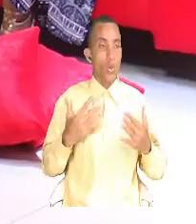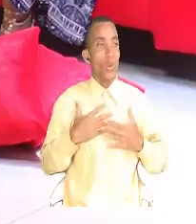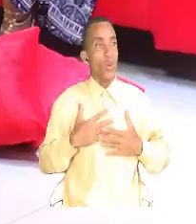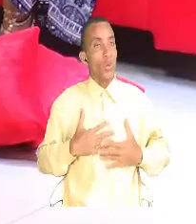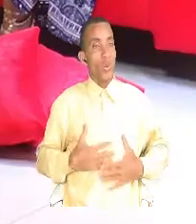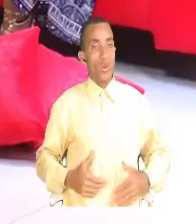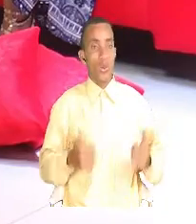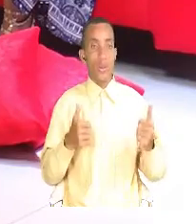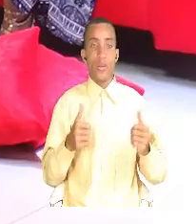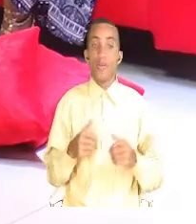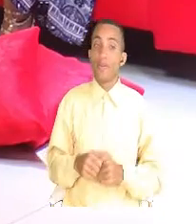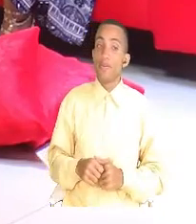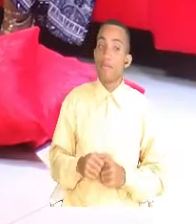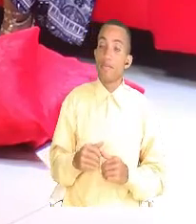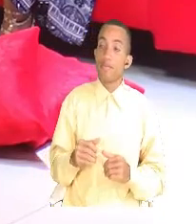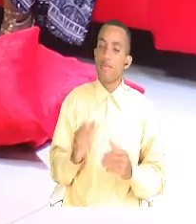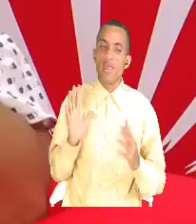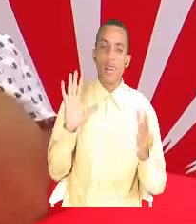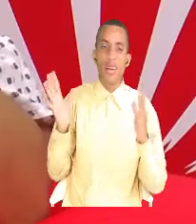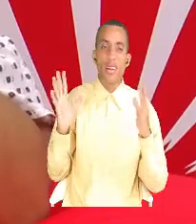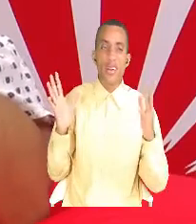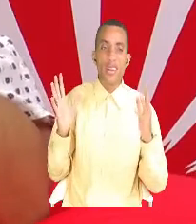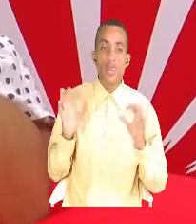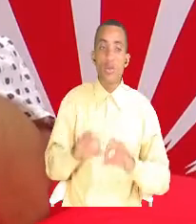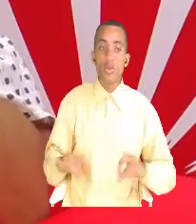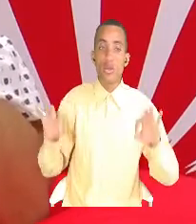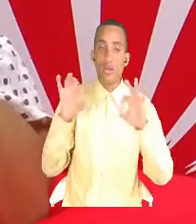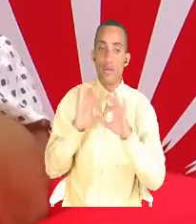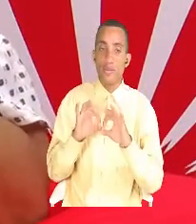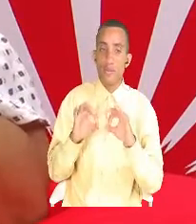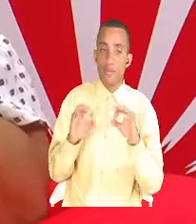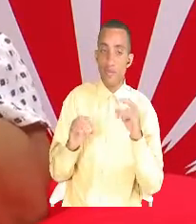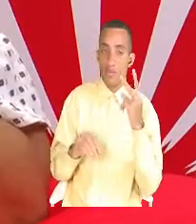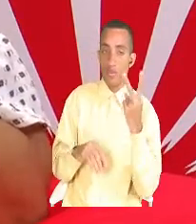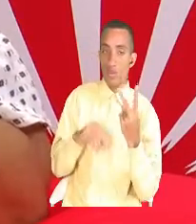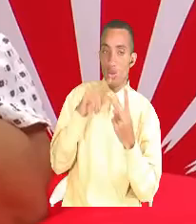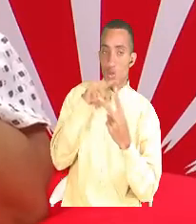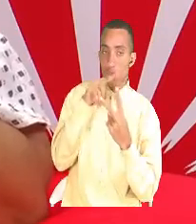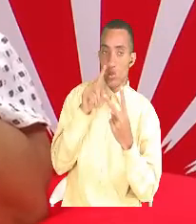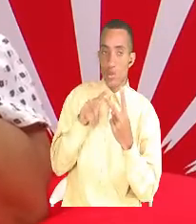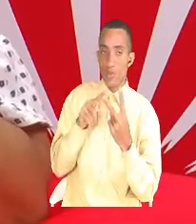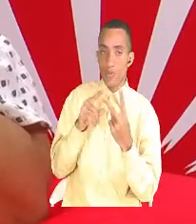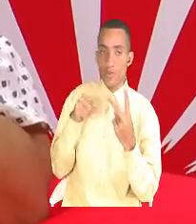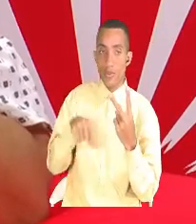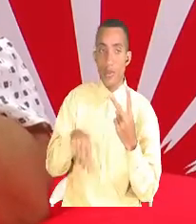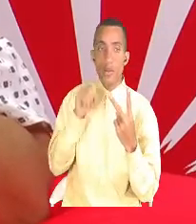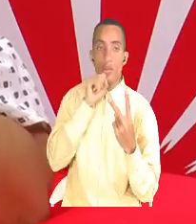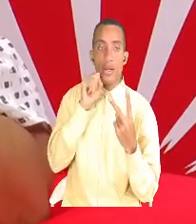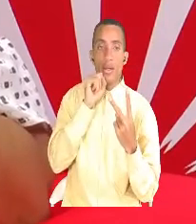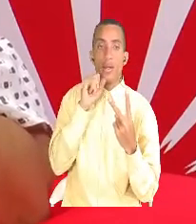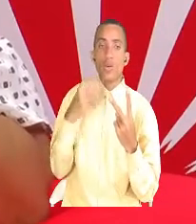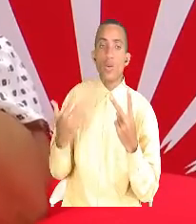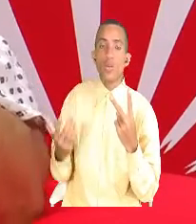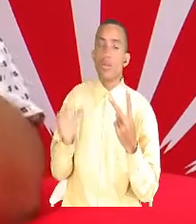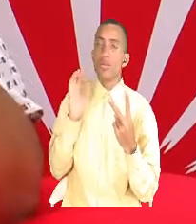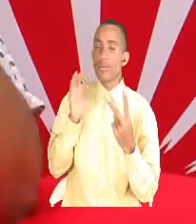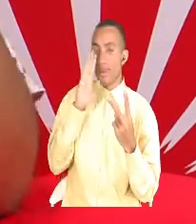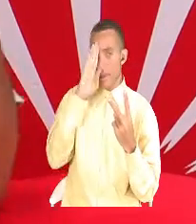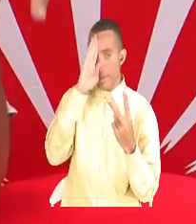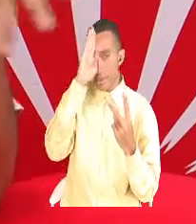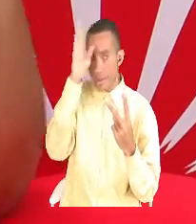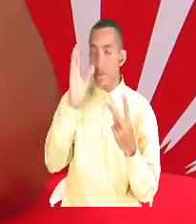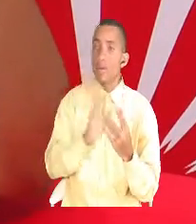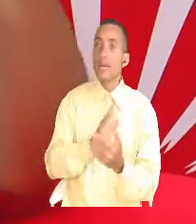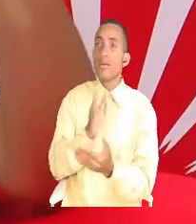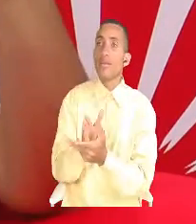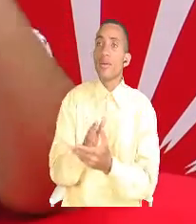Bueno, estamos hablando de la importancia de combinar como estos dos factores. En Barranca Bermeja estamos acostumbrados a que los spas donde yo voy,